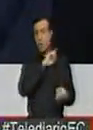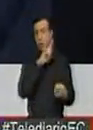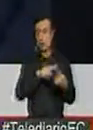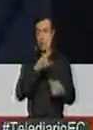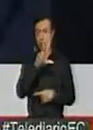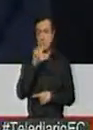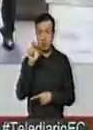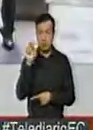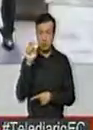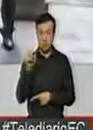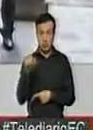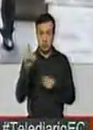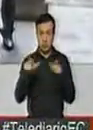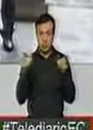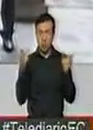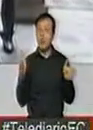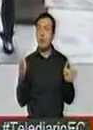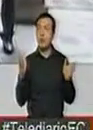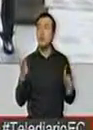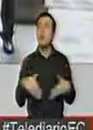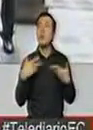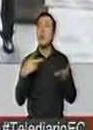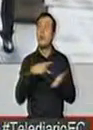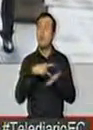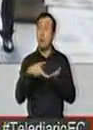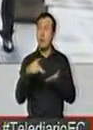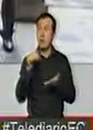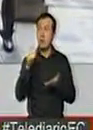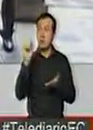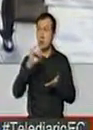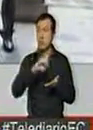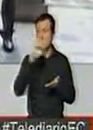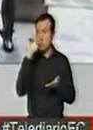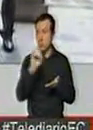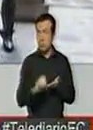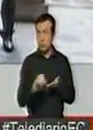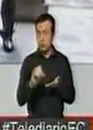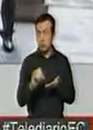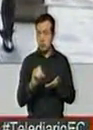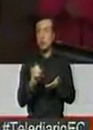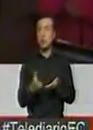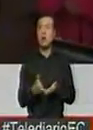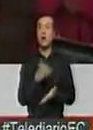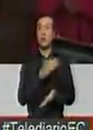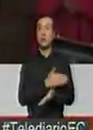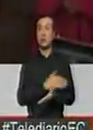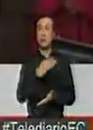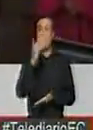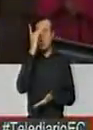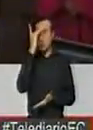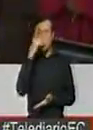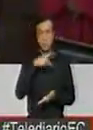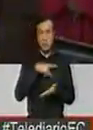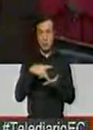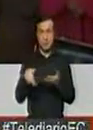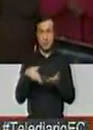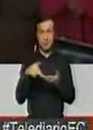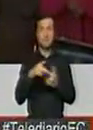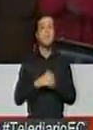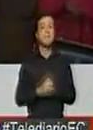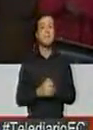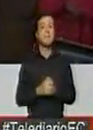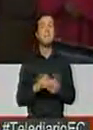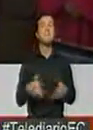mil habitantes, esto mediante el pago de un 10% de la deuda que existe actualmente,